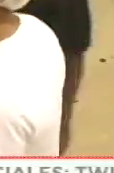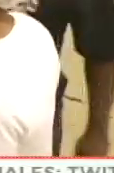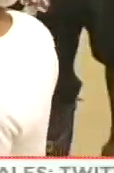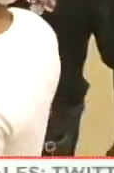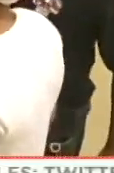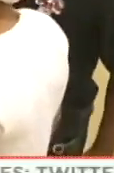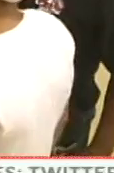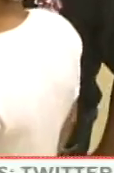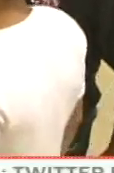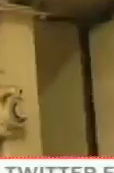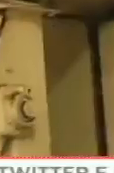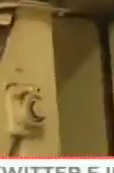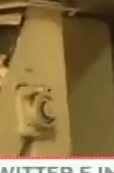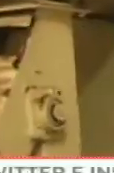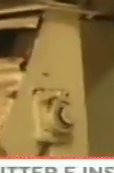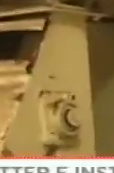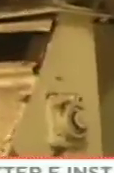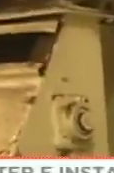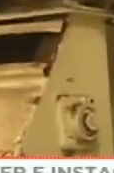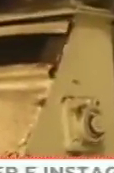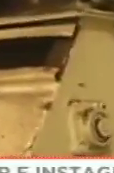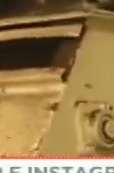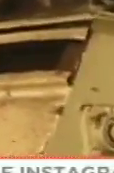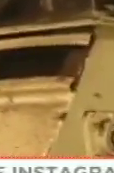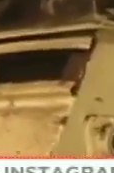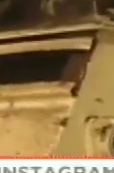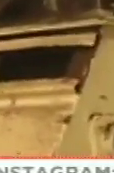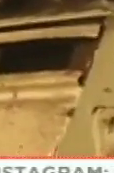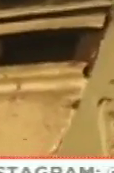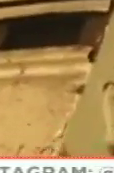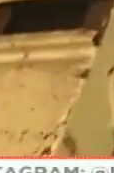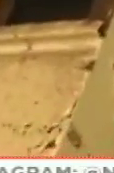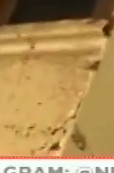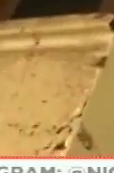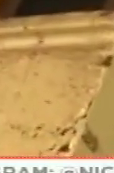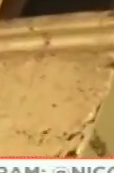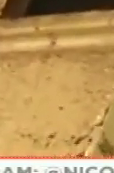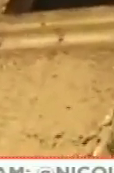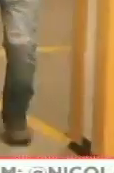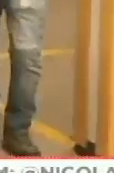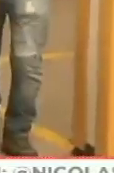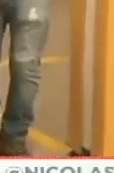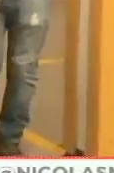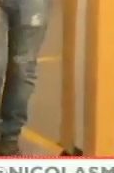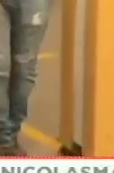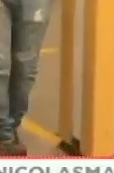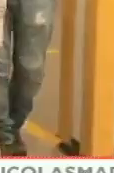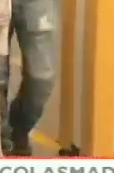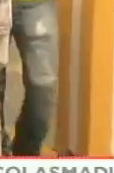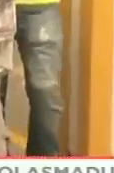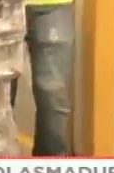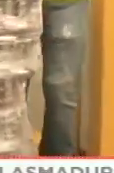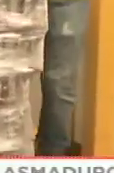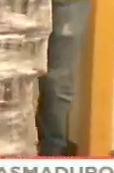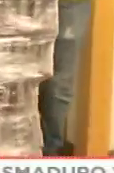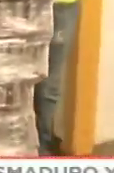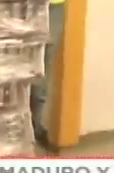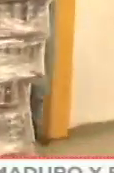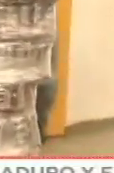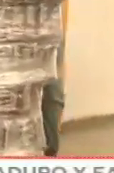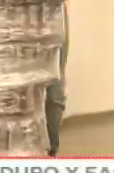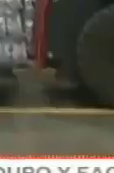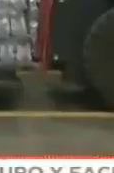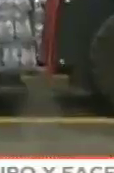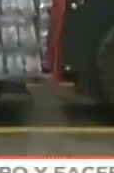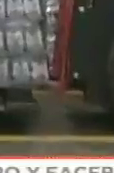actividades formativas se van a ejecutar de manera periódica en distintas áreas hasta abarcar todo lo que hemos